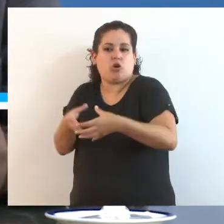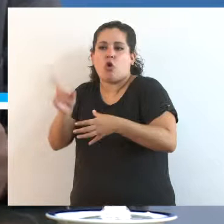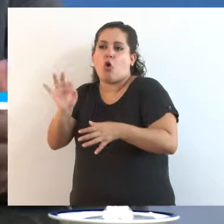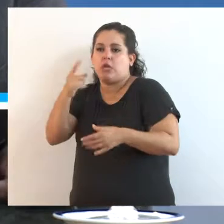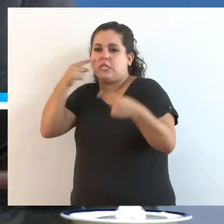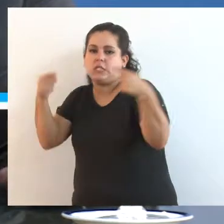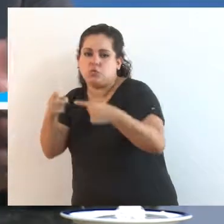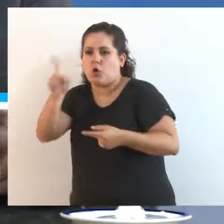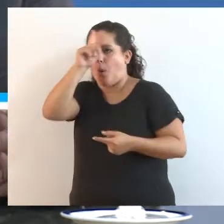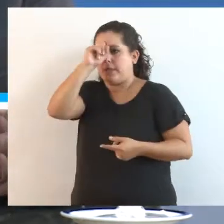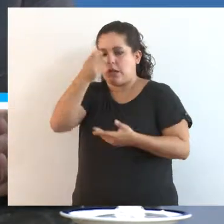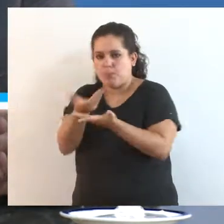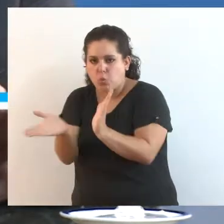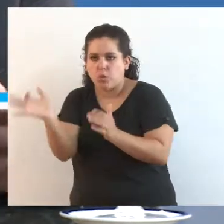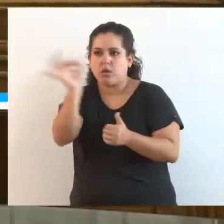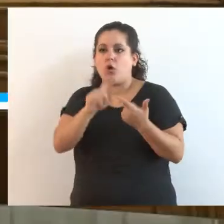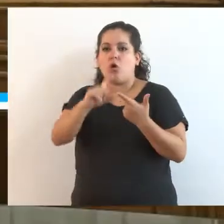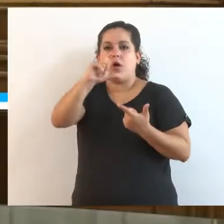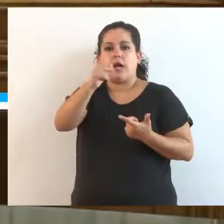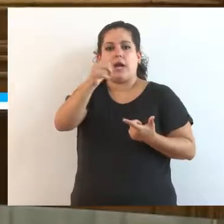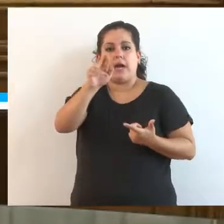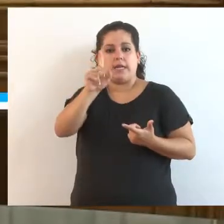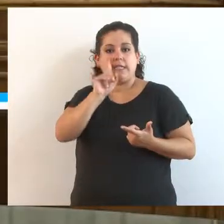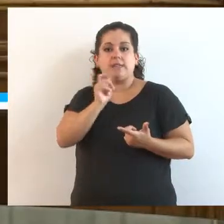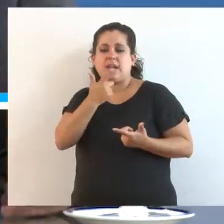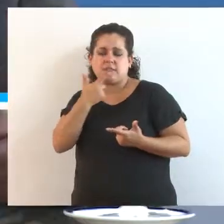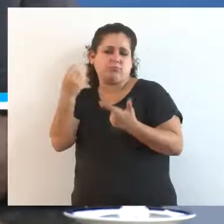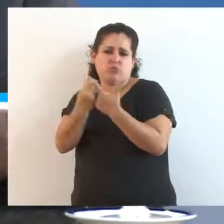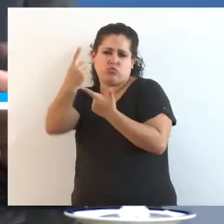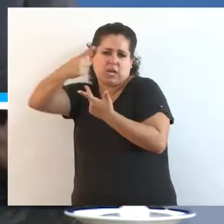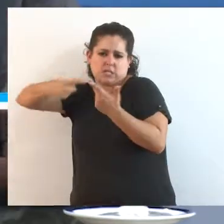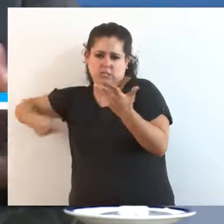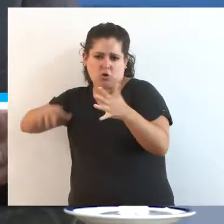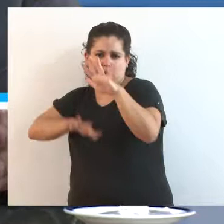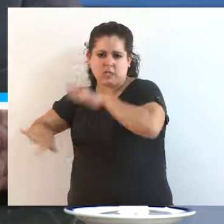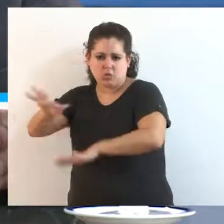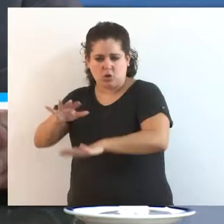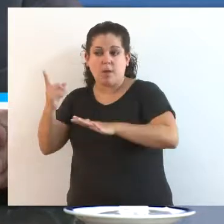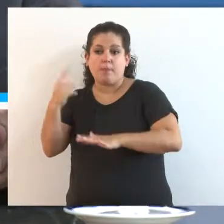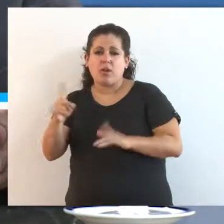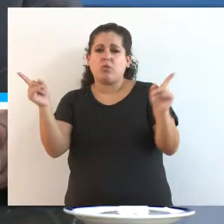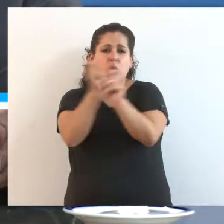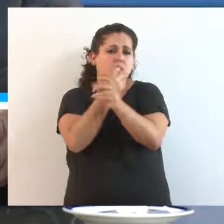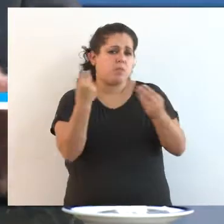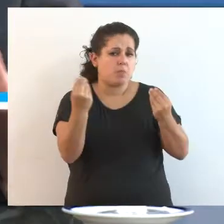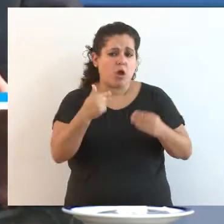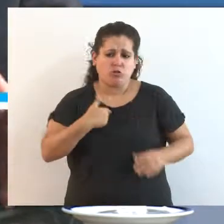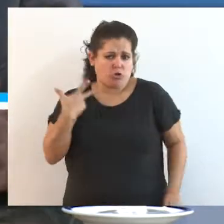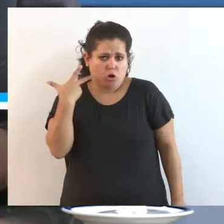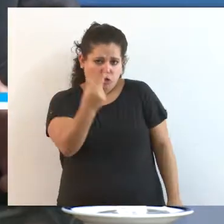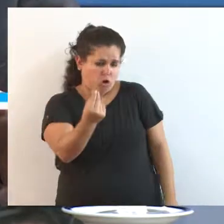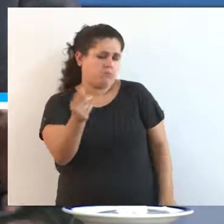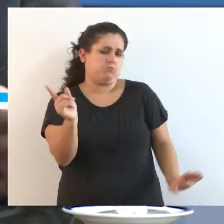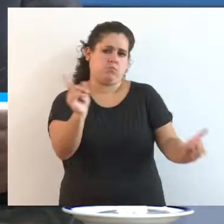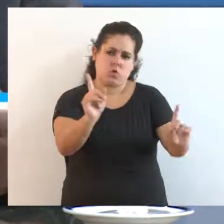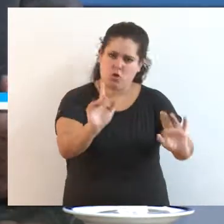esa institución. Puede ser el hospital público, puede ser Cáritas, hay muchas. Pero ¿cuál es el